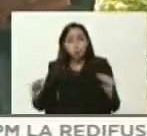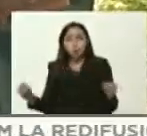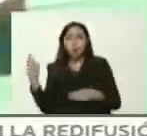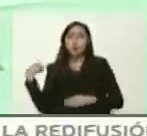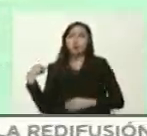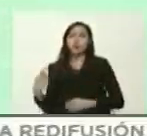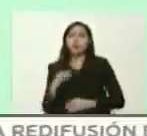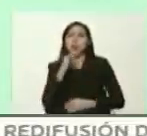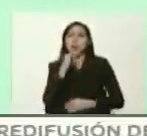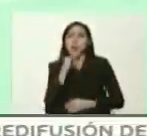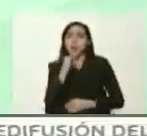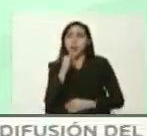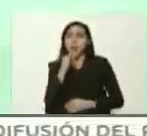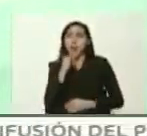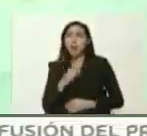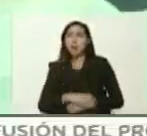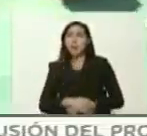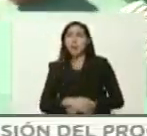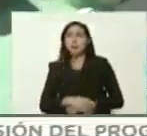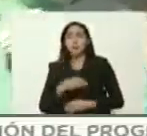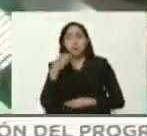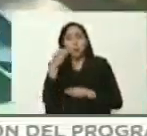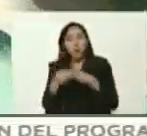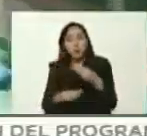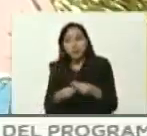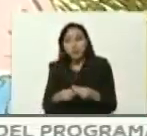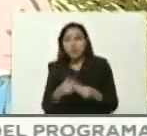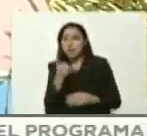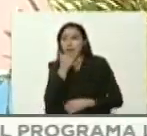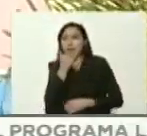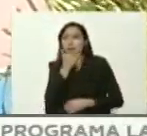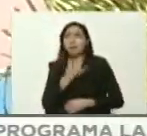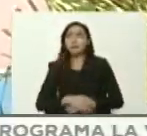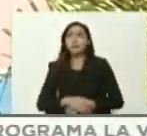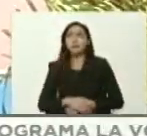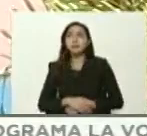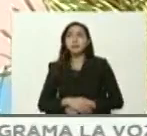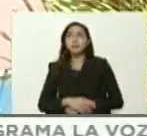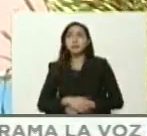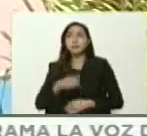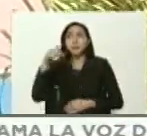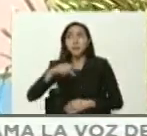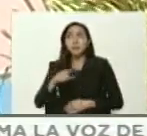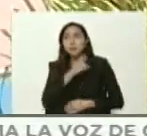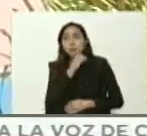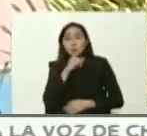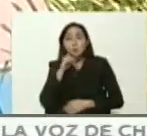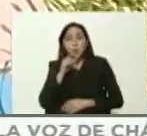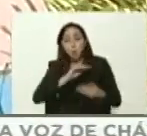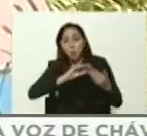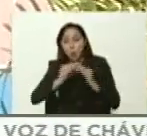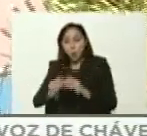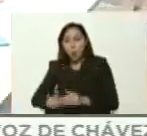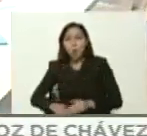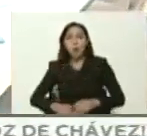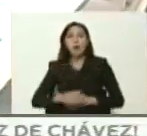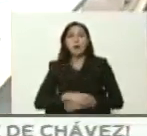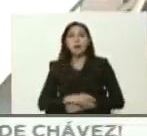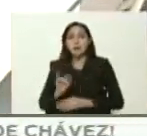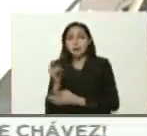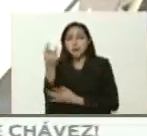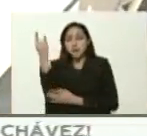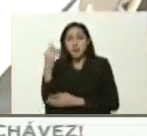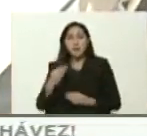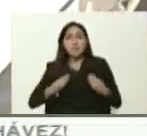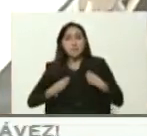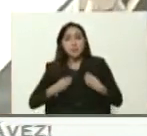tengan la información certera de lo que está pasando. En esta comuna, presidente, que se llama Las Raíces de los Añiles, Fuerzas Vivas,